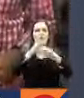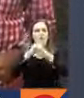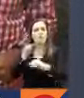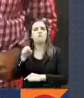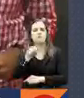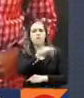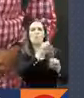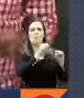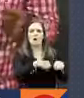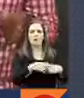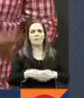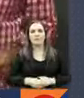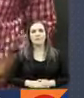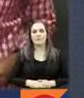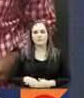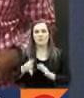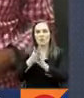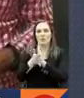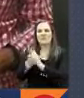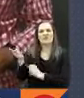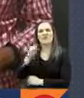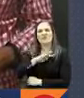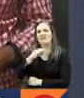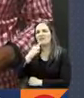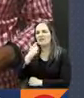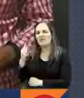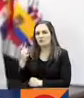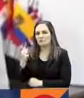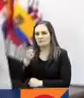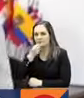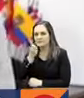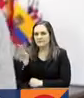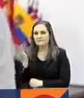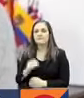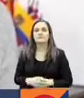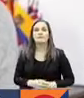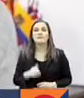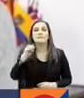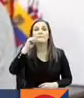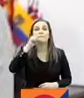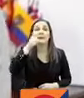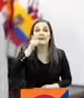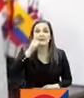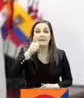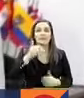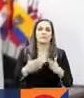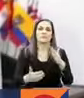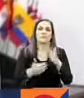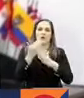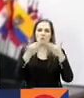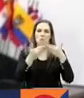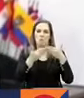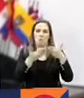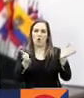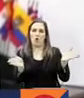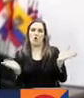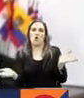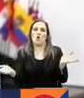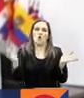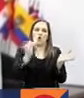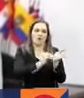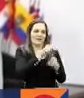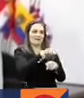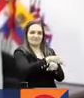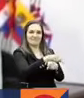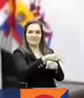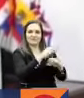de Transcaribe. Escuchemos lo que dijo el alcalde. A partir de mañana está funcionando Transcaribe otra vez y la gente se va